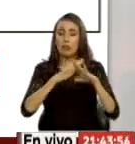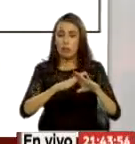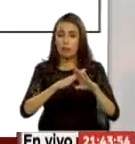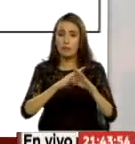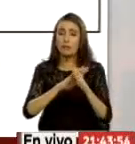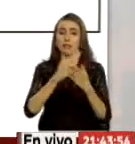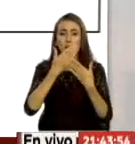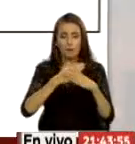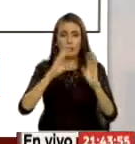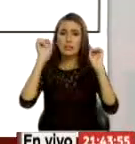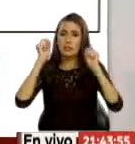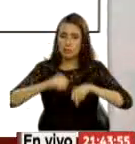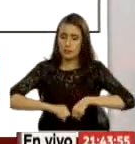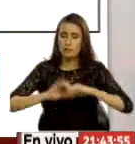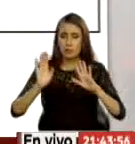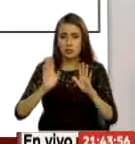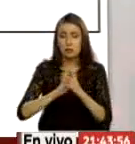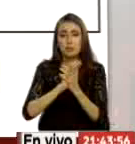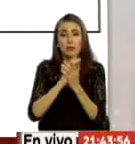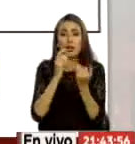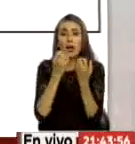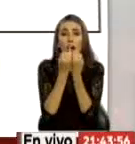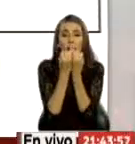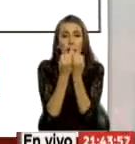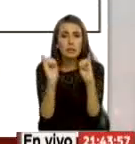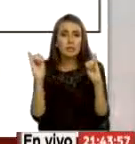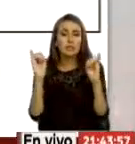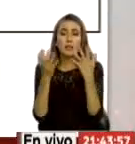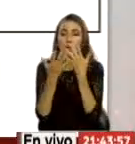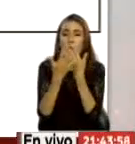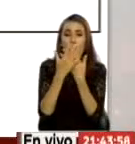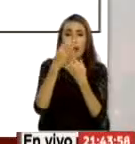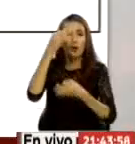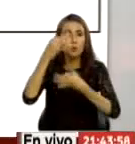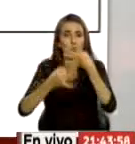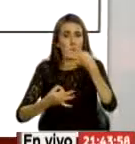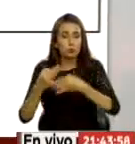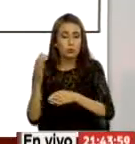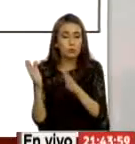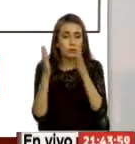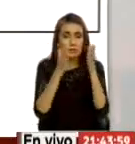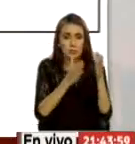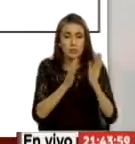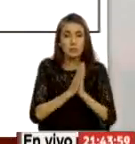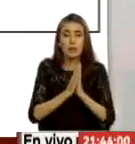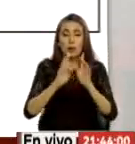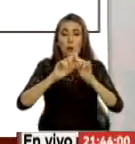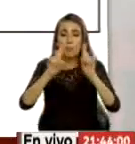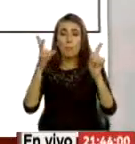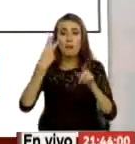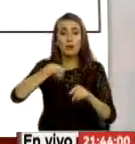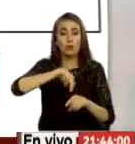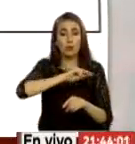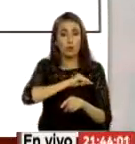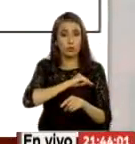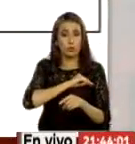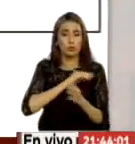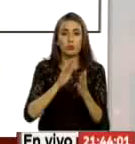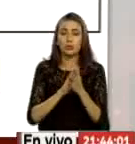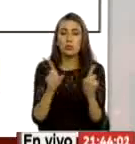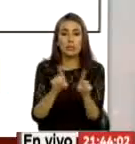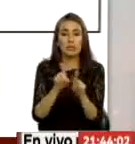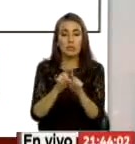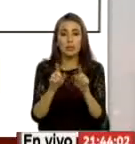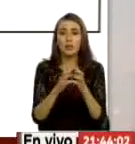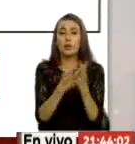Esto independiente de la parte penal, independiente de la parte de la justicia ordinaria, pero nosotros tenemos que ejercer